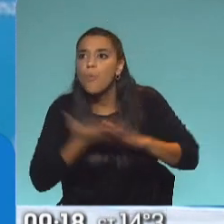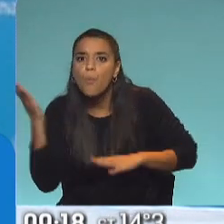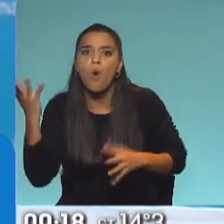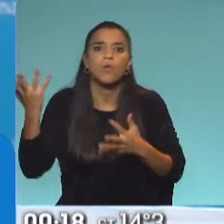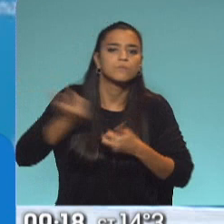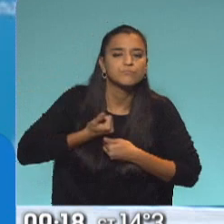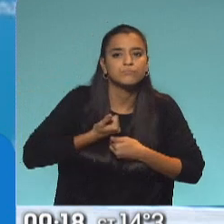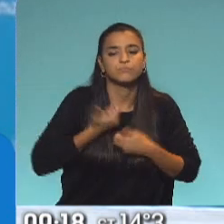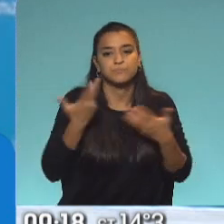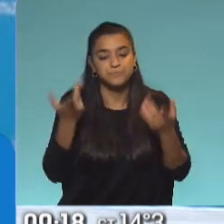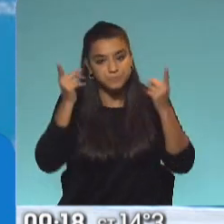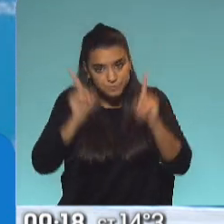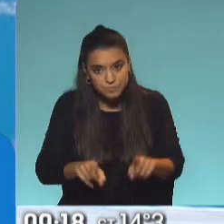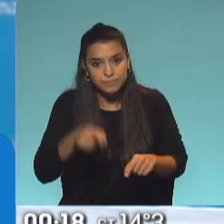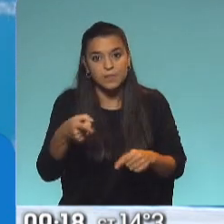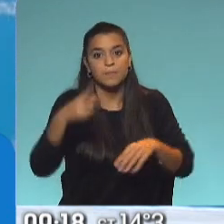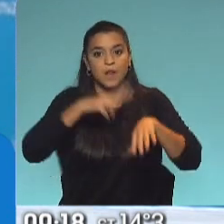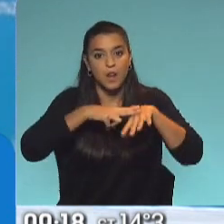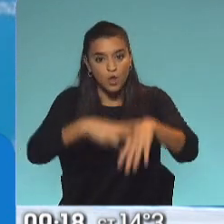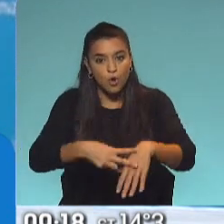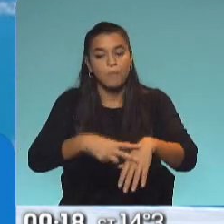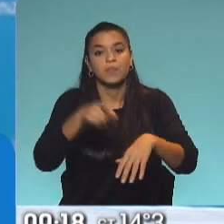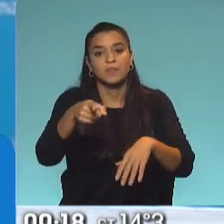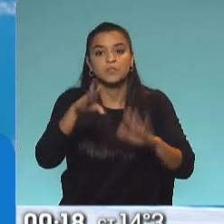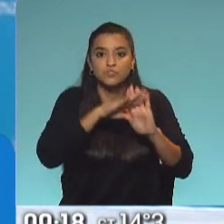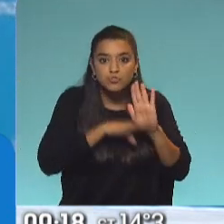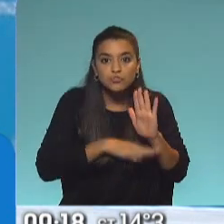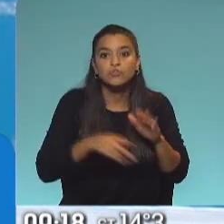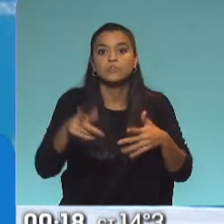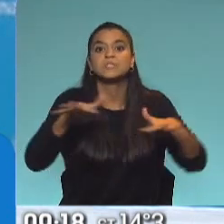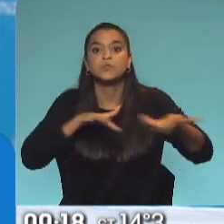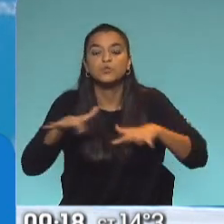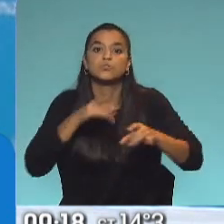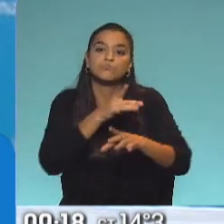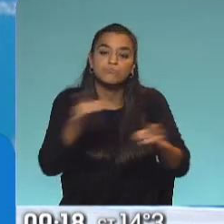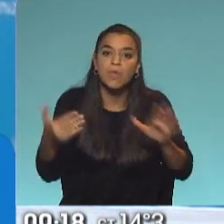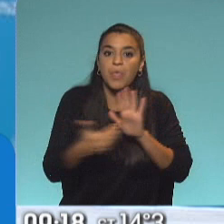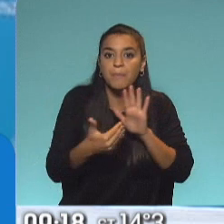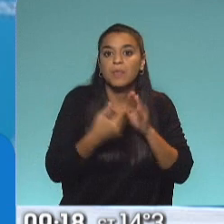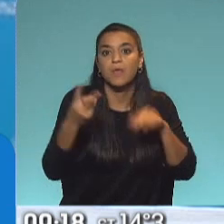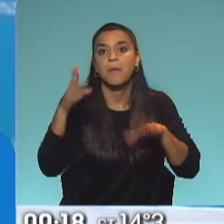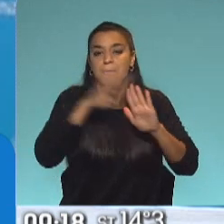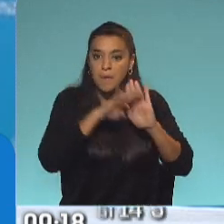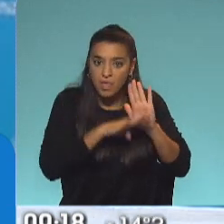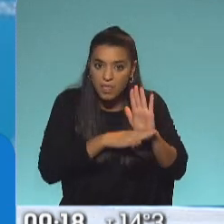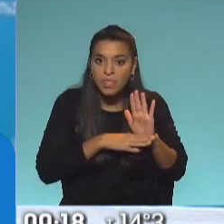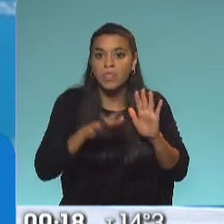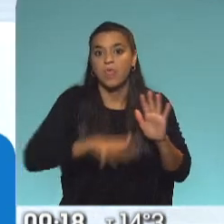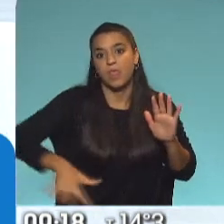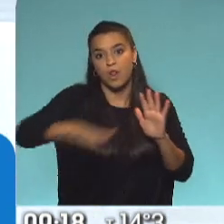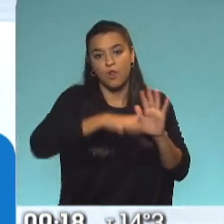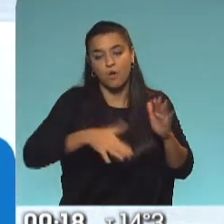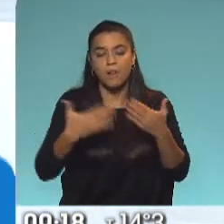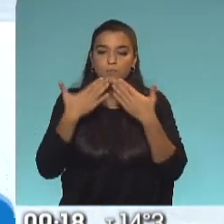contención y apoyo y también para seguir las recomendaciones de en función de la situación epidemiológica y las medidas que se implementan a nivel local